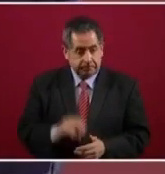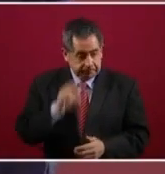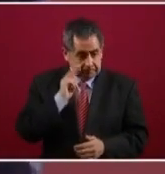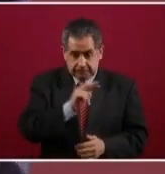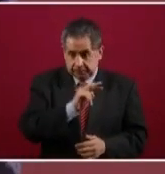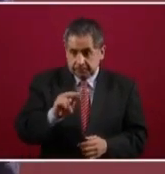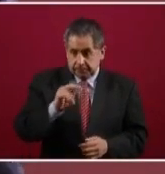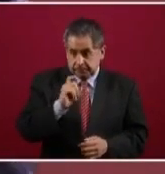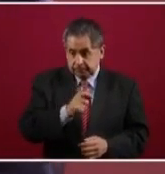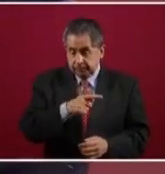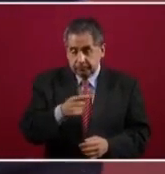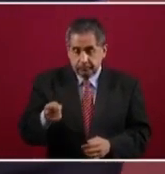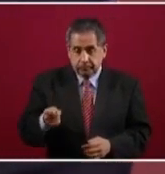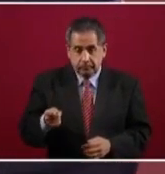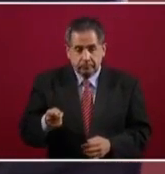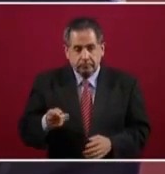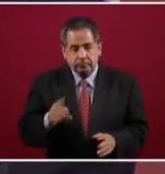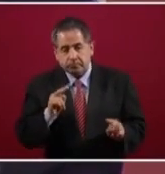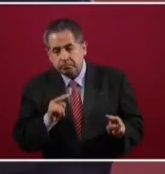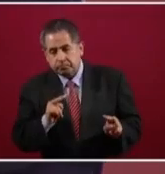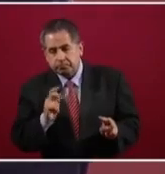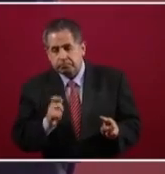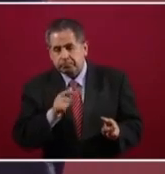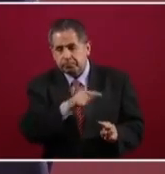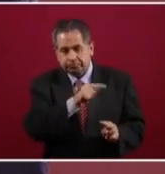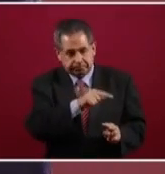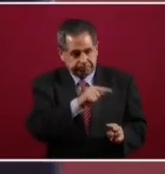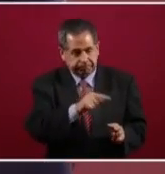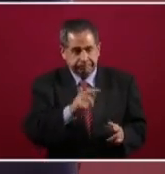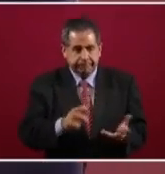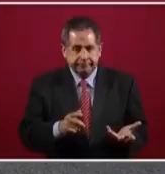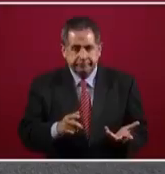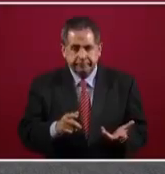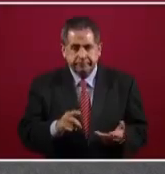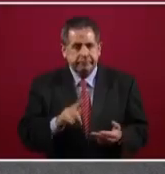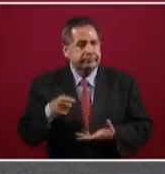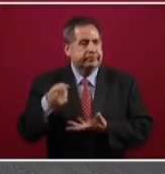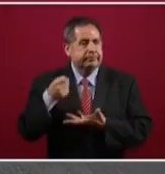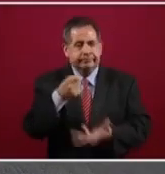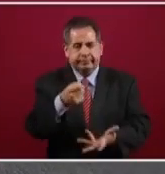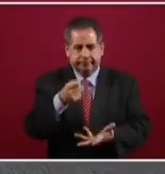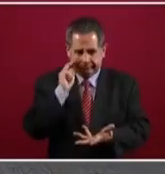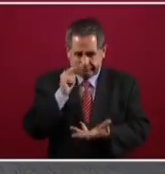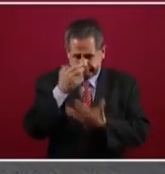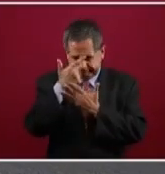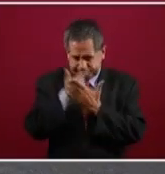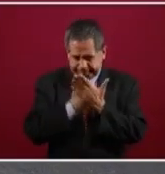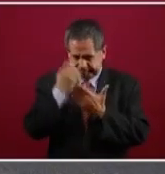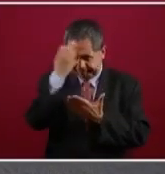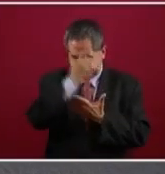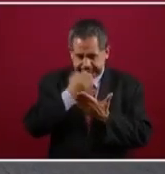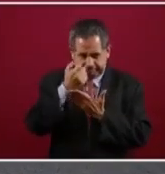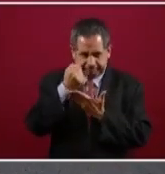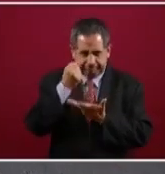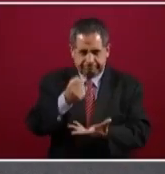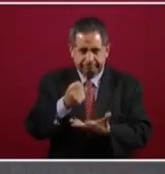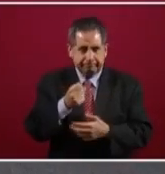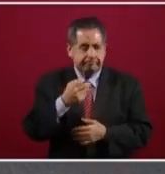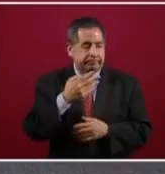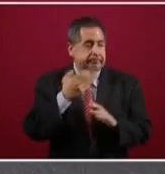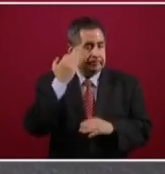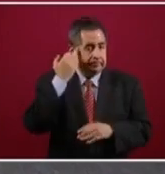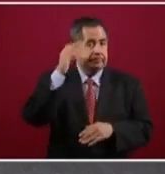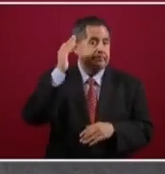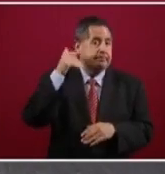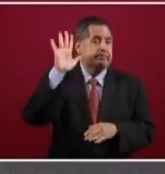vean el comportamiento del presupuesto en el periodo neoliberal.